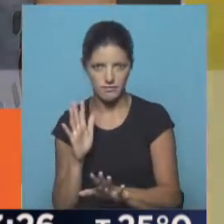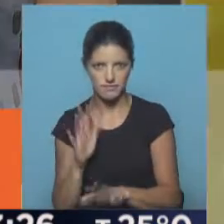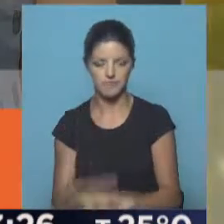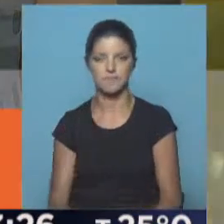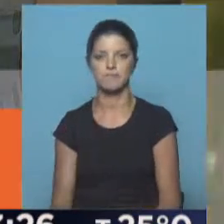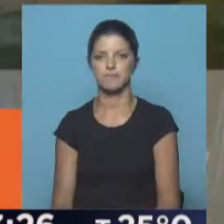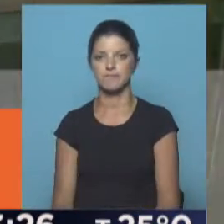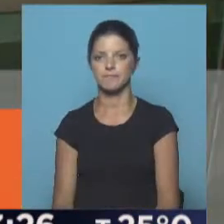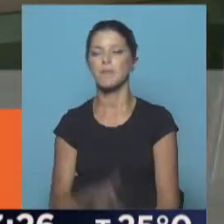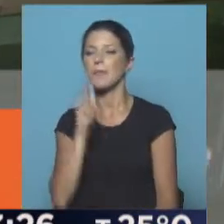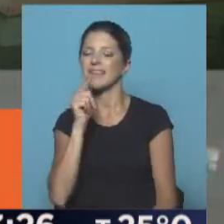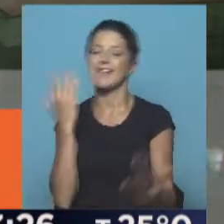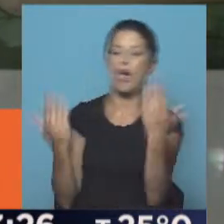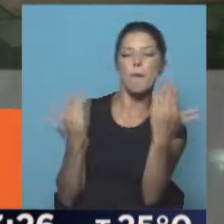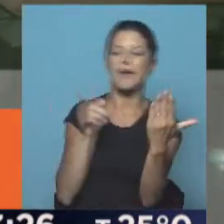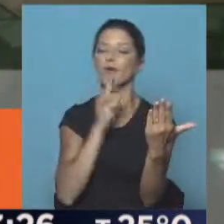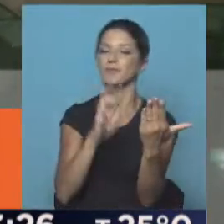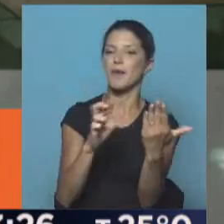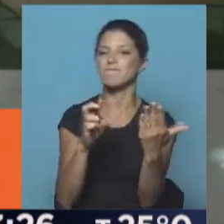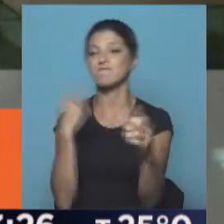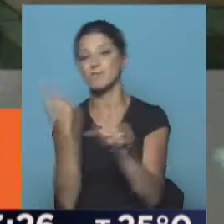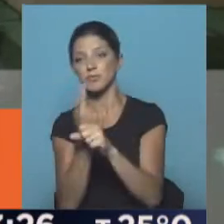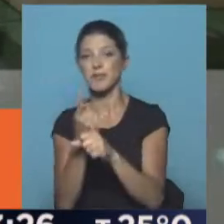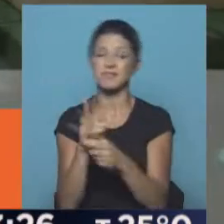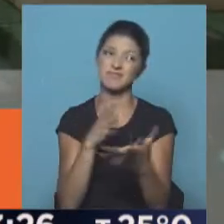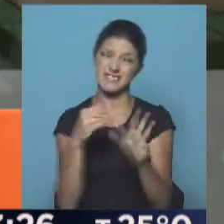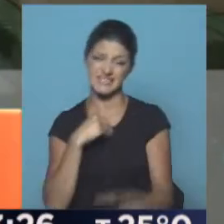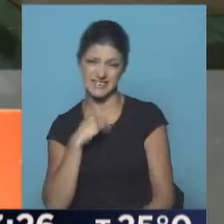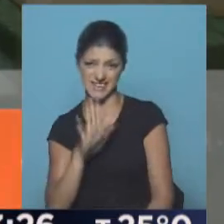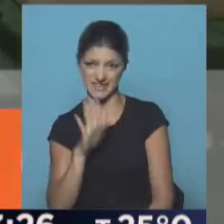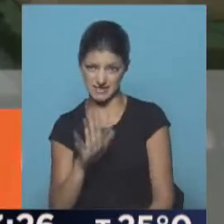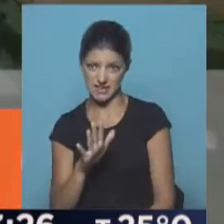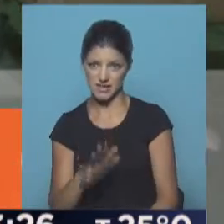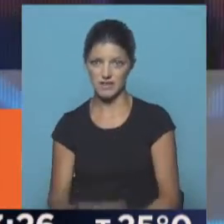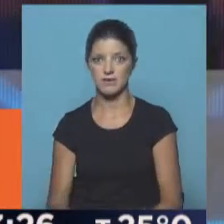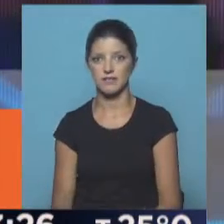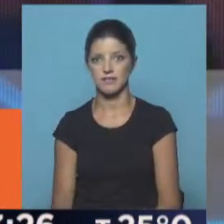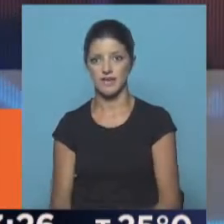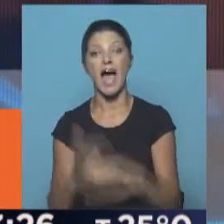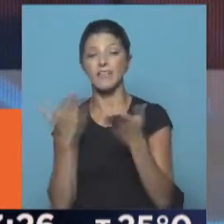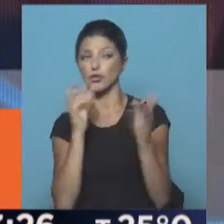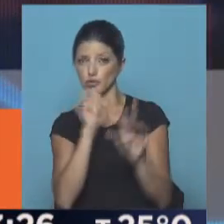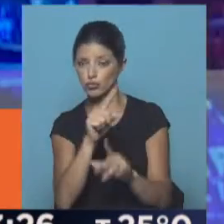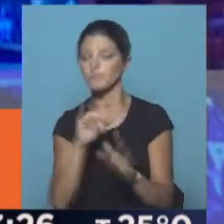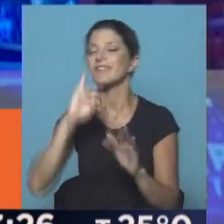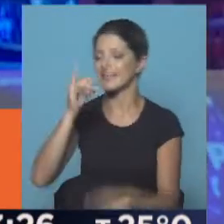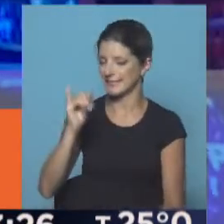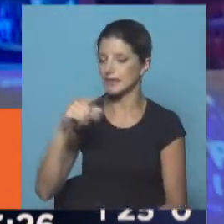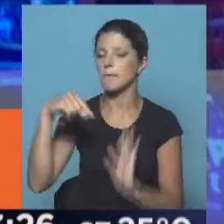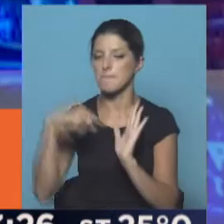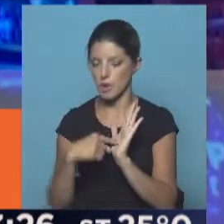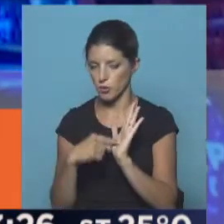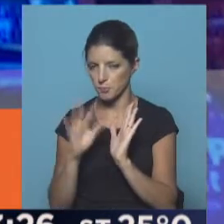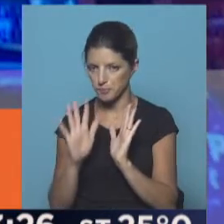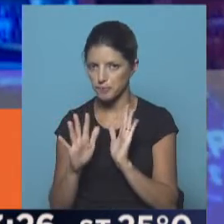parece que haya mucha analogía entre Trump y Reagan. Se siente un poquito así según sus asesores. Sí, pero es cierto que en el